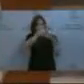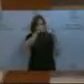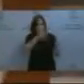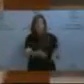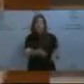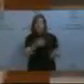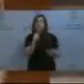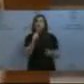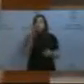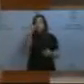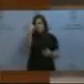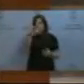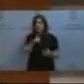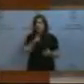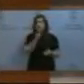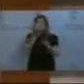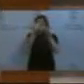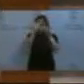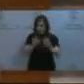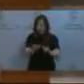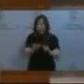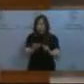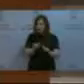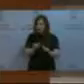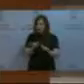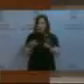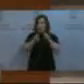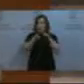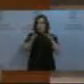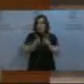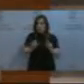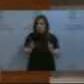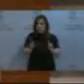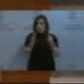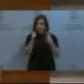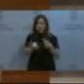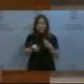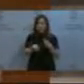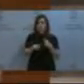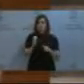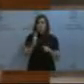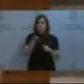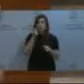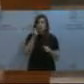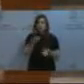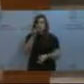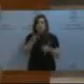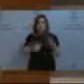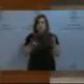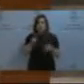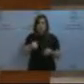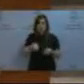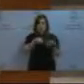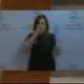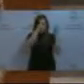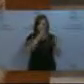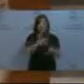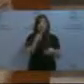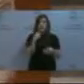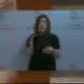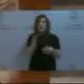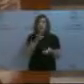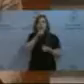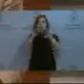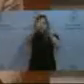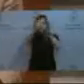consideración efectivamente los informes de los organismos oficiales y también las sentencias judiciales. Y usted alude a un